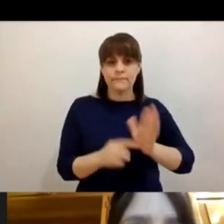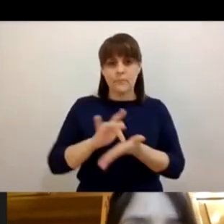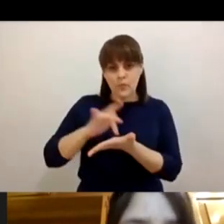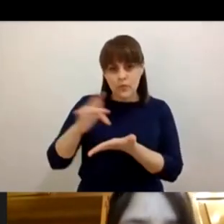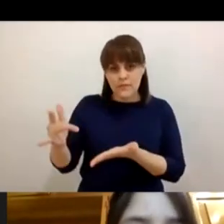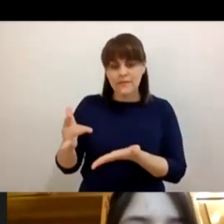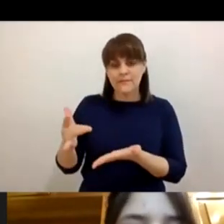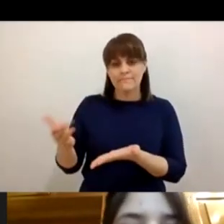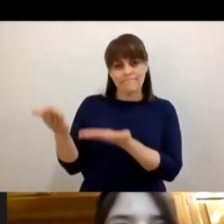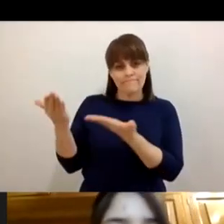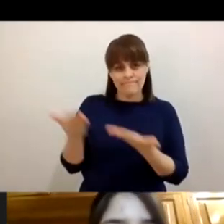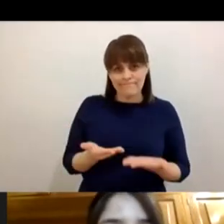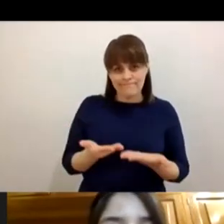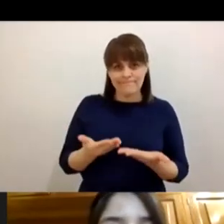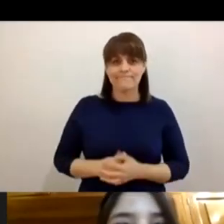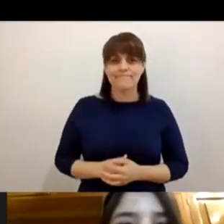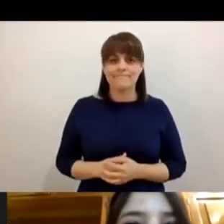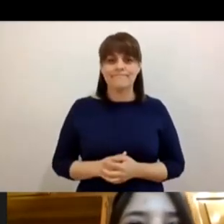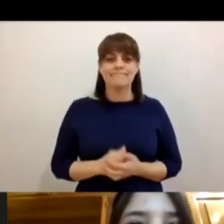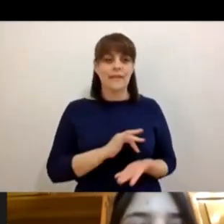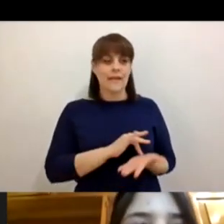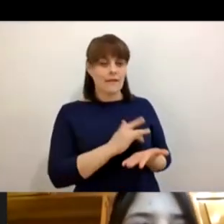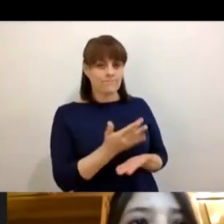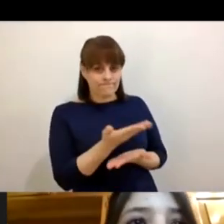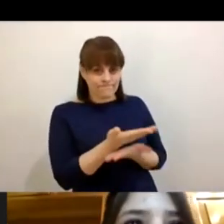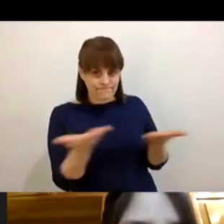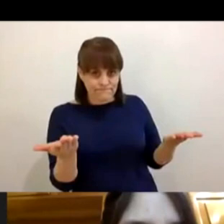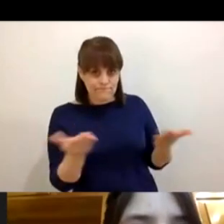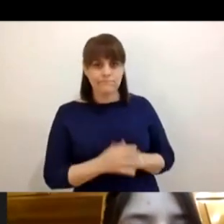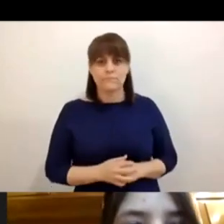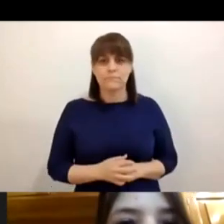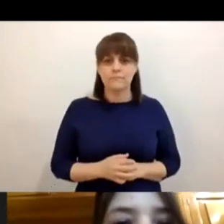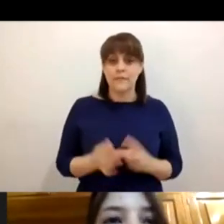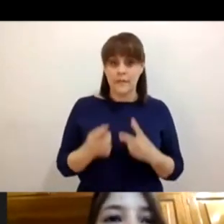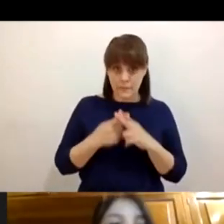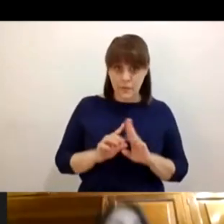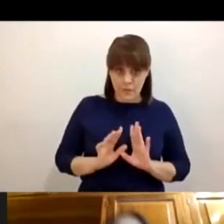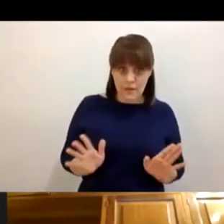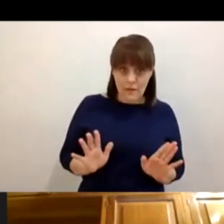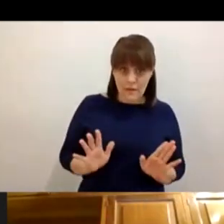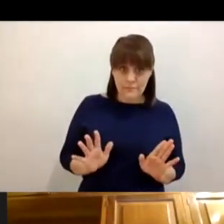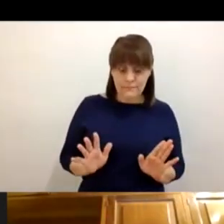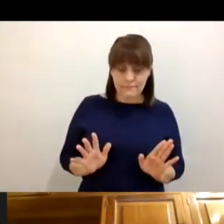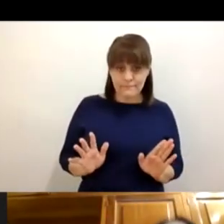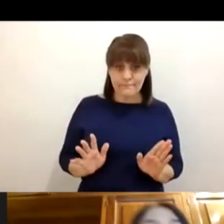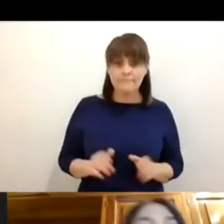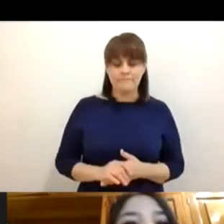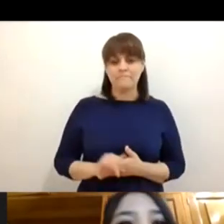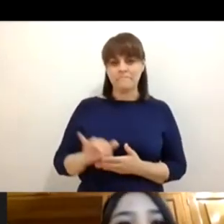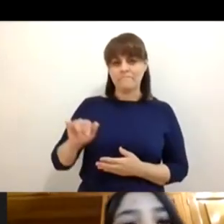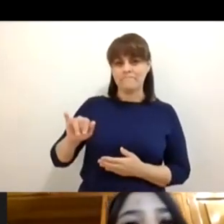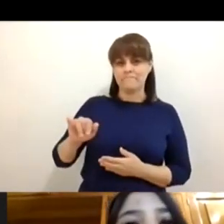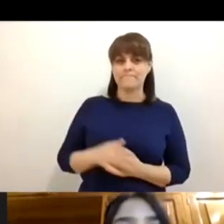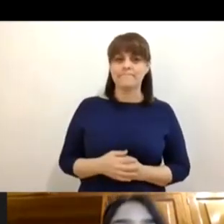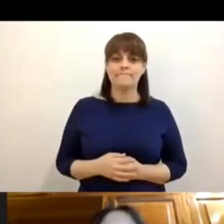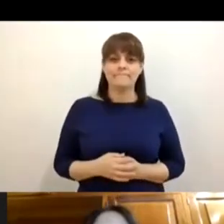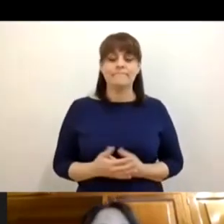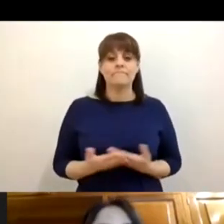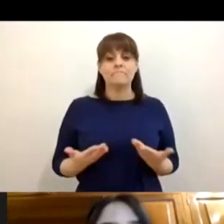nosotros. Gracias a ustedes. Ya voy, comienzo, ¿verdad? Pues sí.